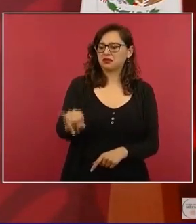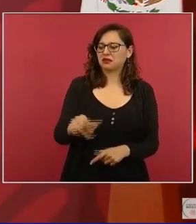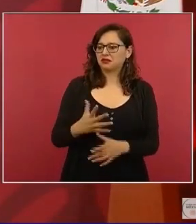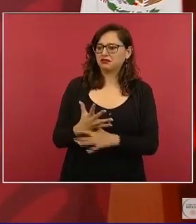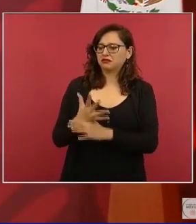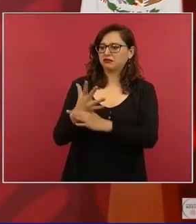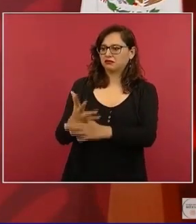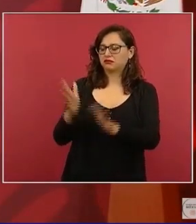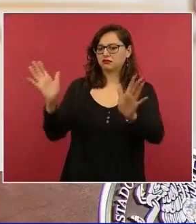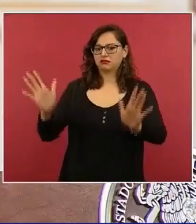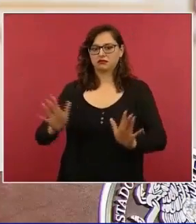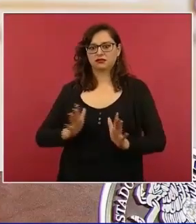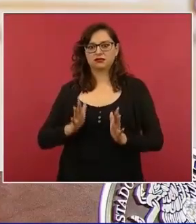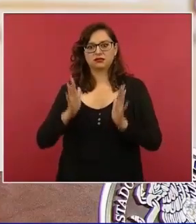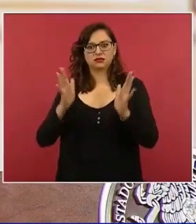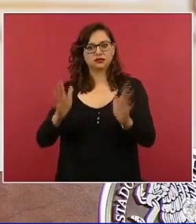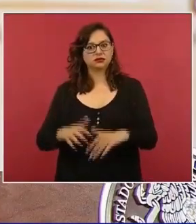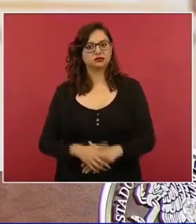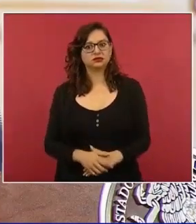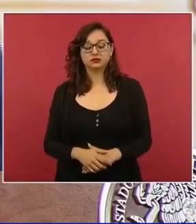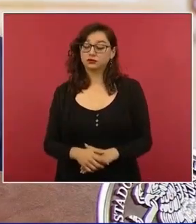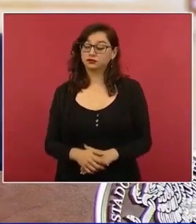rebelen